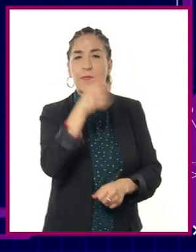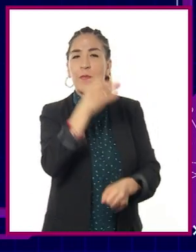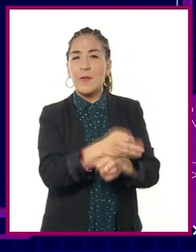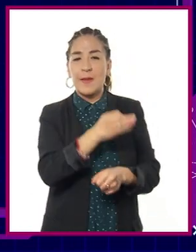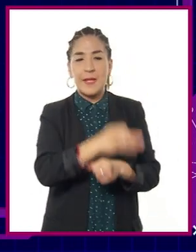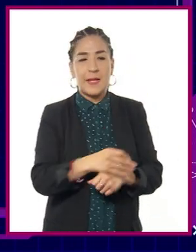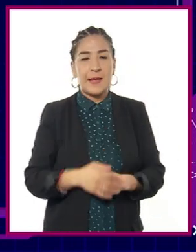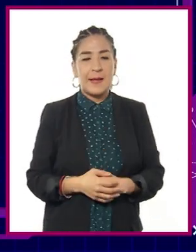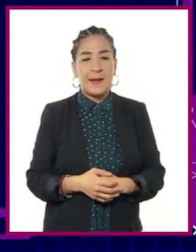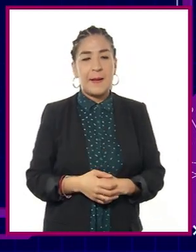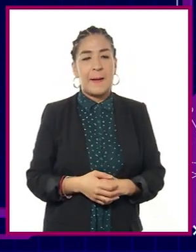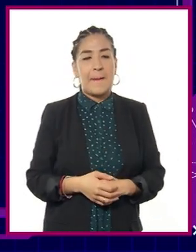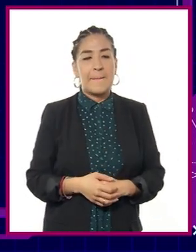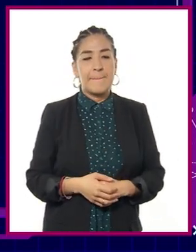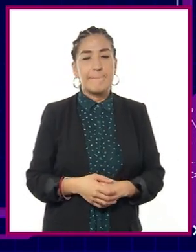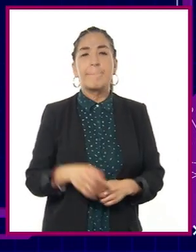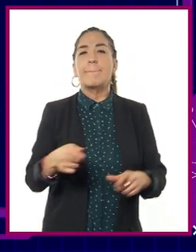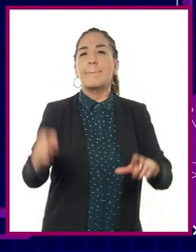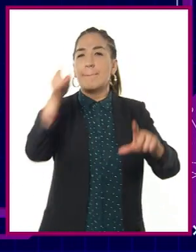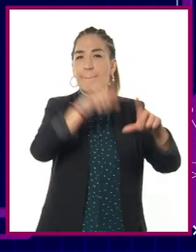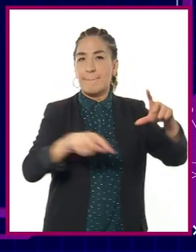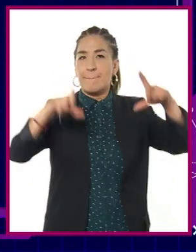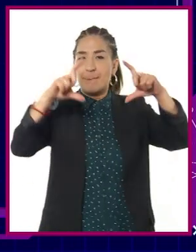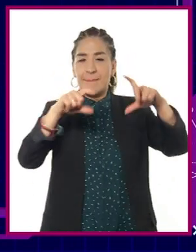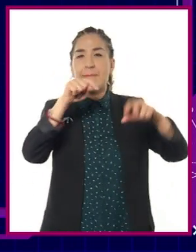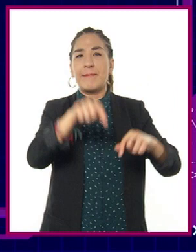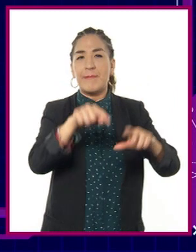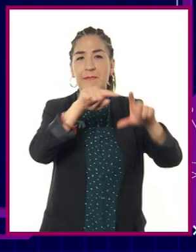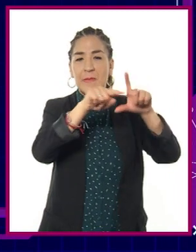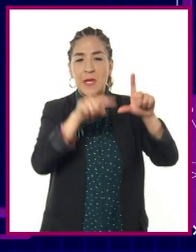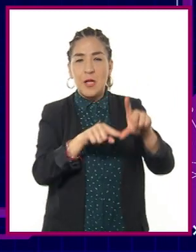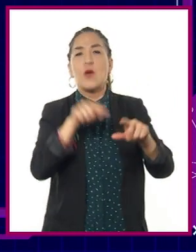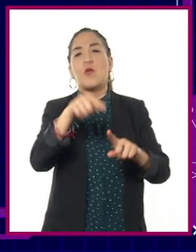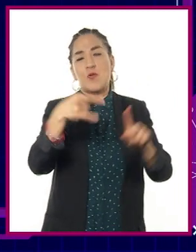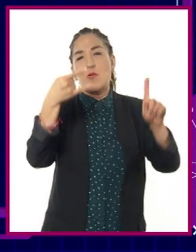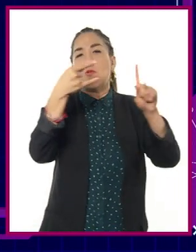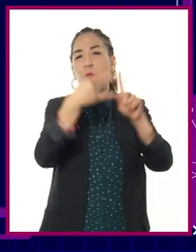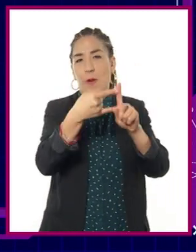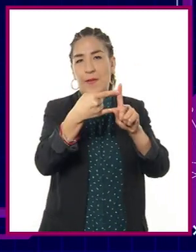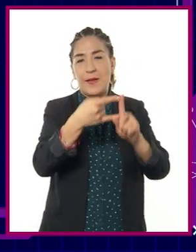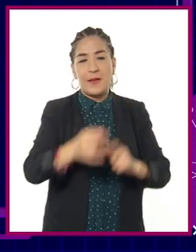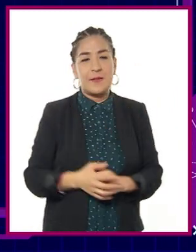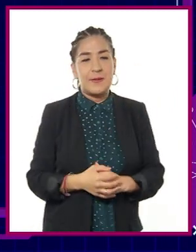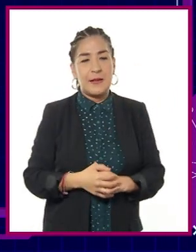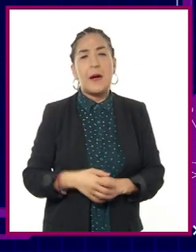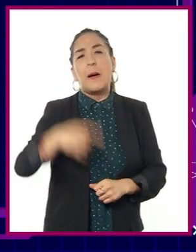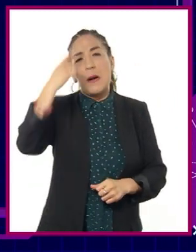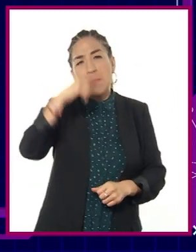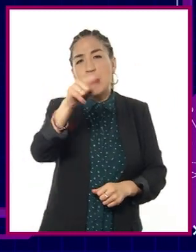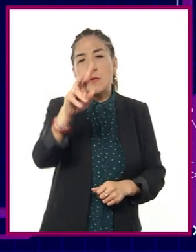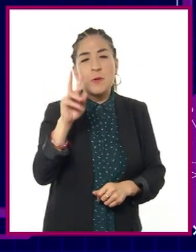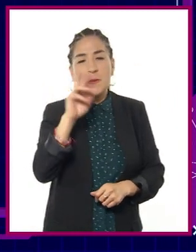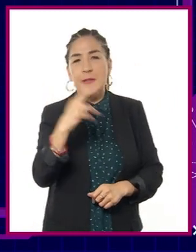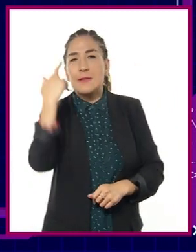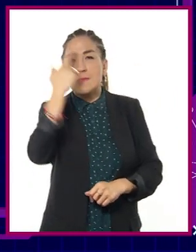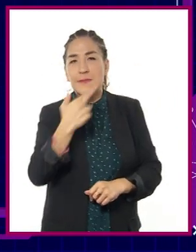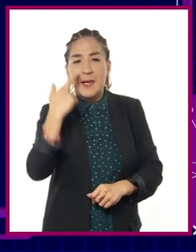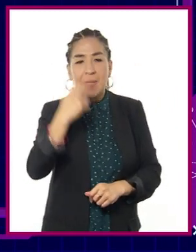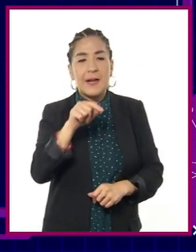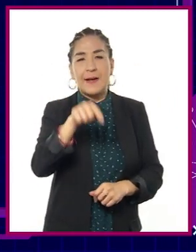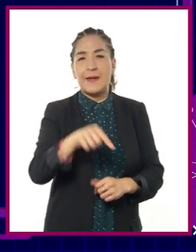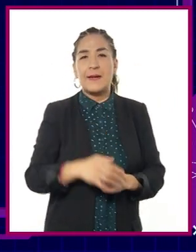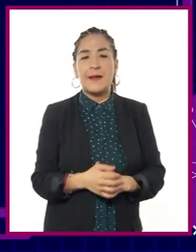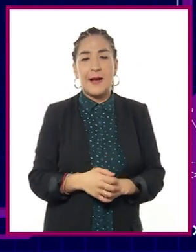polígono inscrito en la circunferencia es un cuadrado. Para identificar el